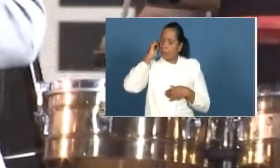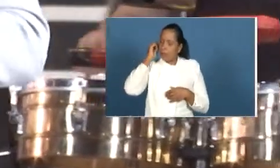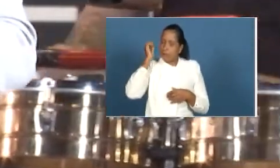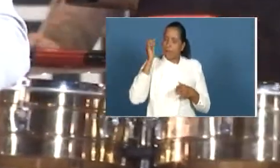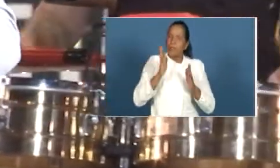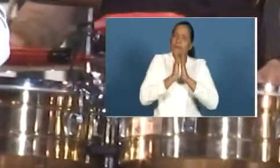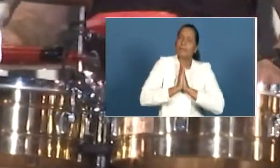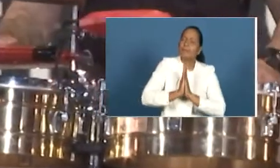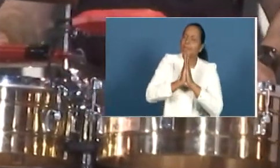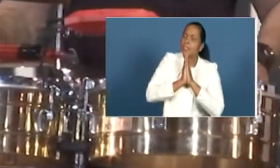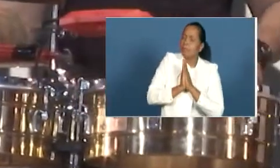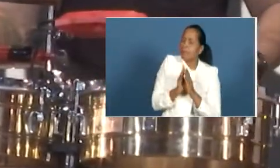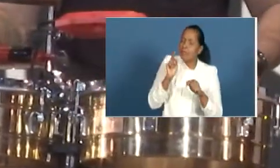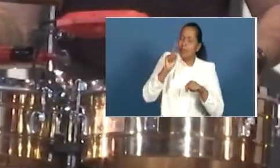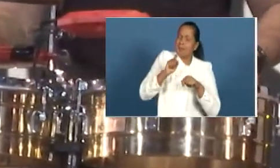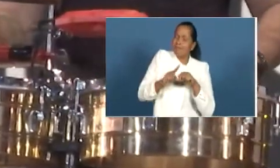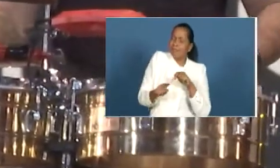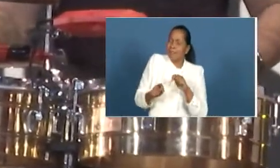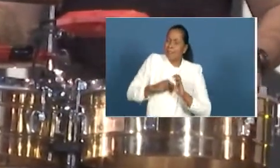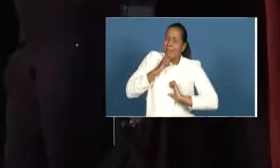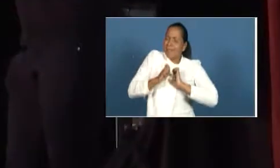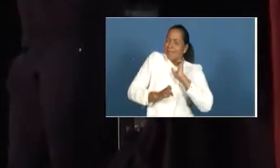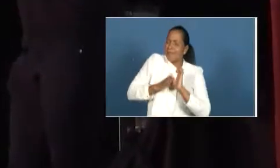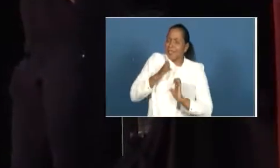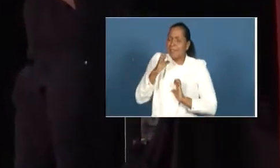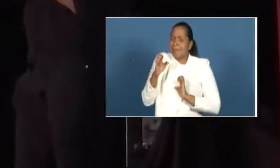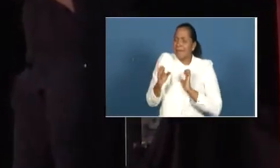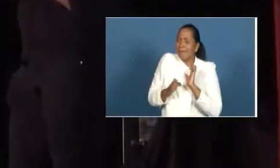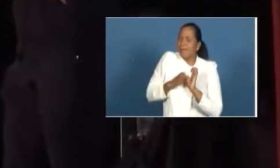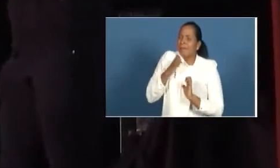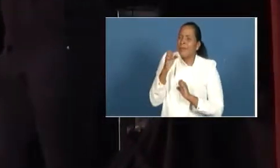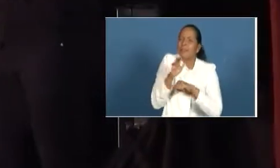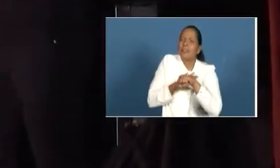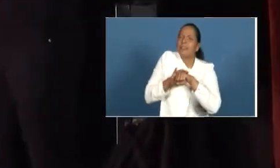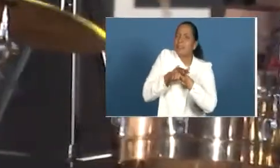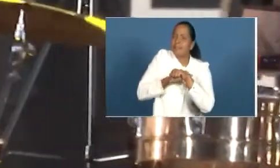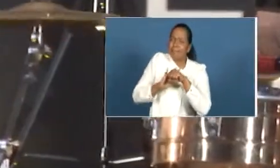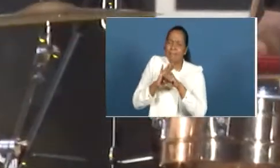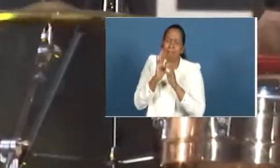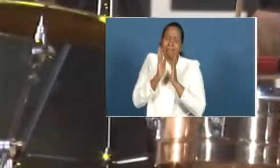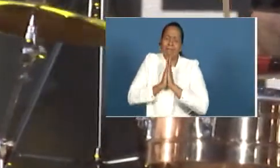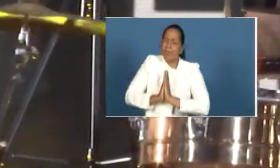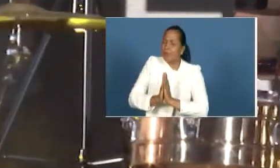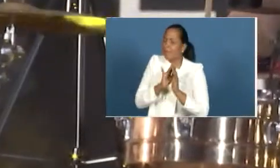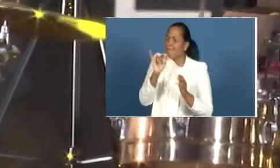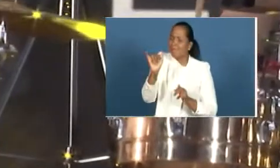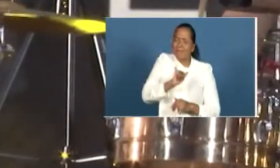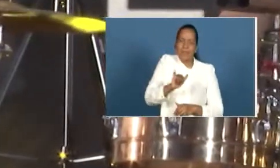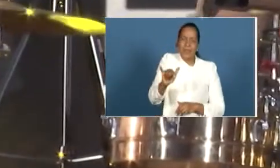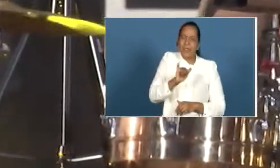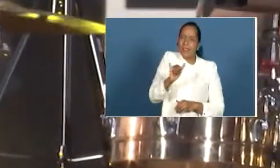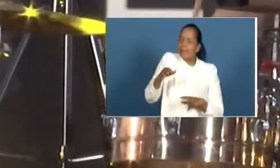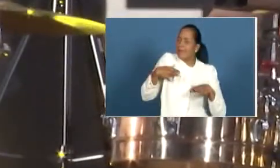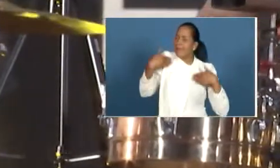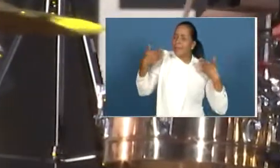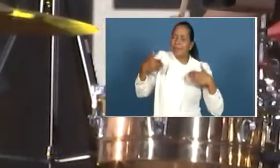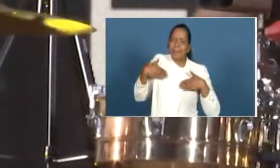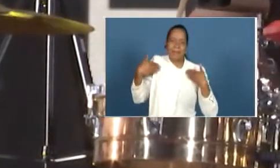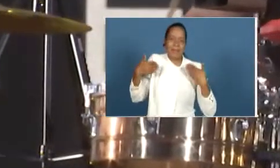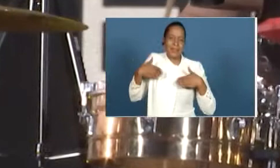Convénceme de no morir, convénceme. Que no es igual felicidad